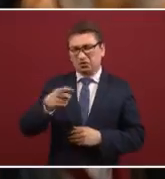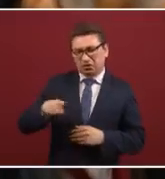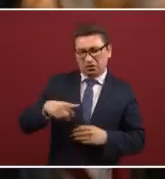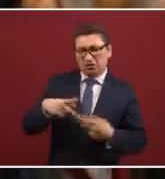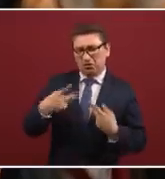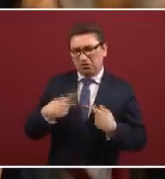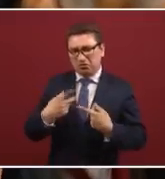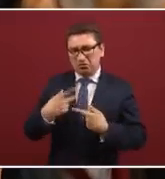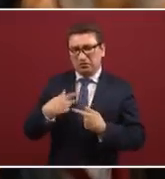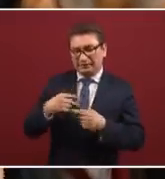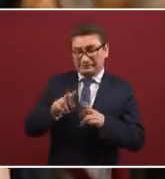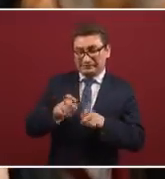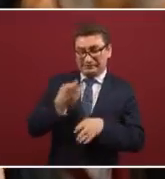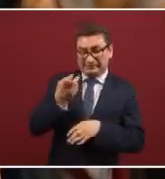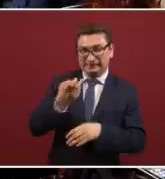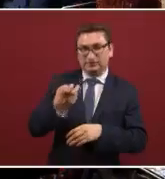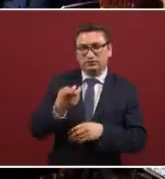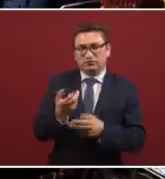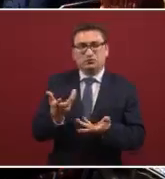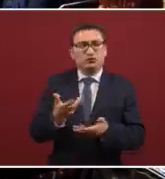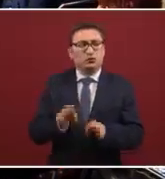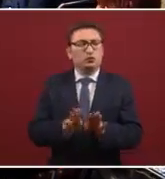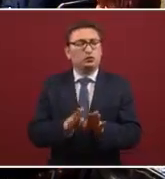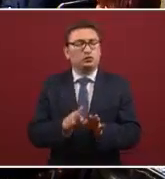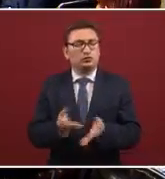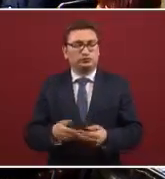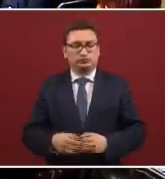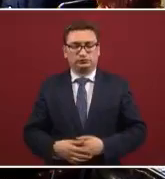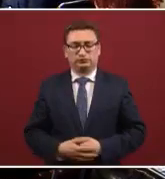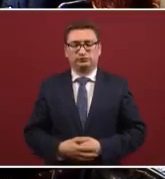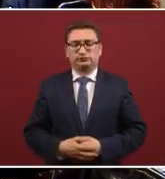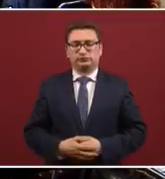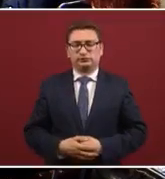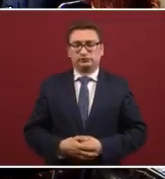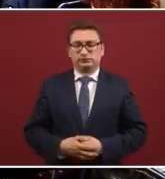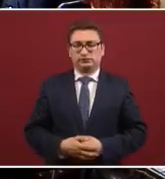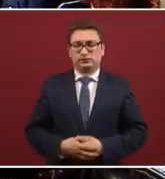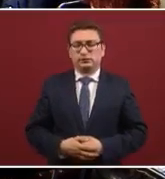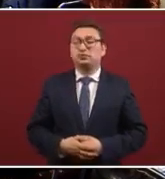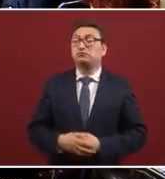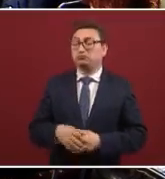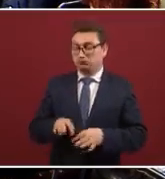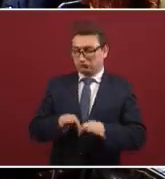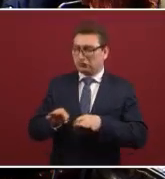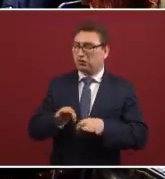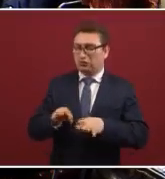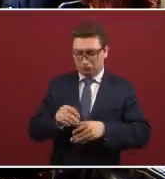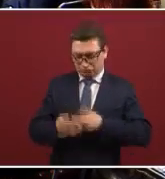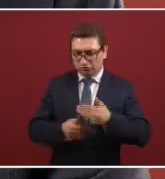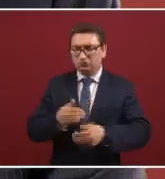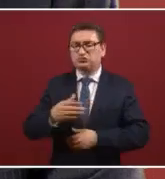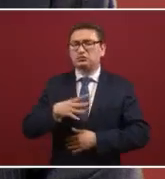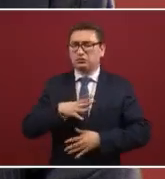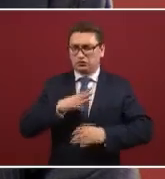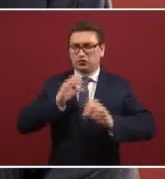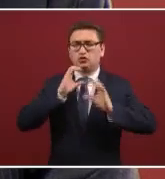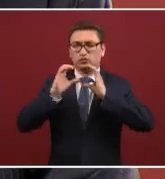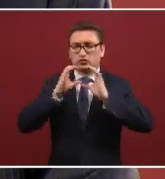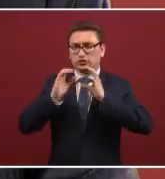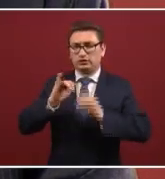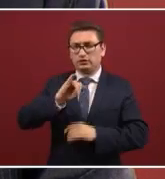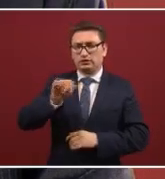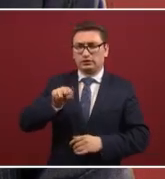a este tema en particular? Se está trabajando en eso, hay comunicación. Me gustaría que Jesús